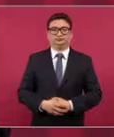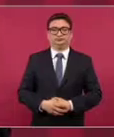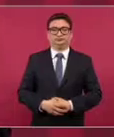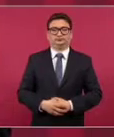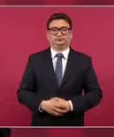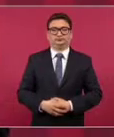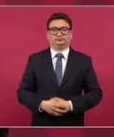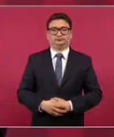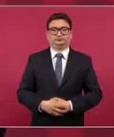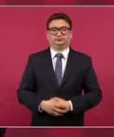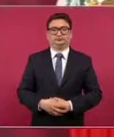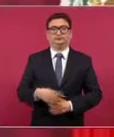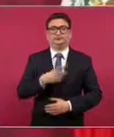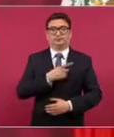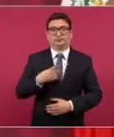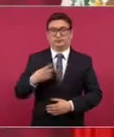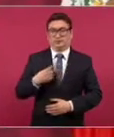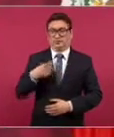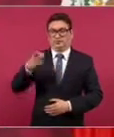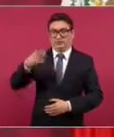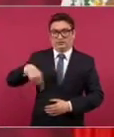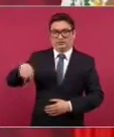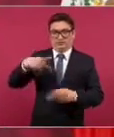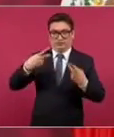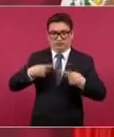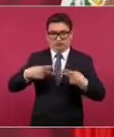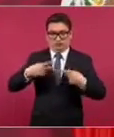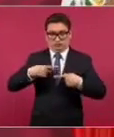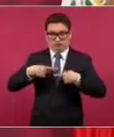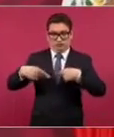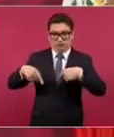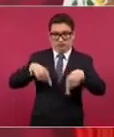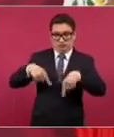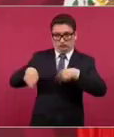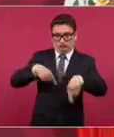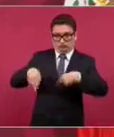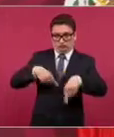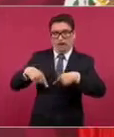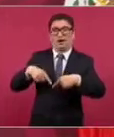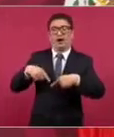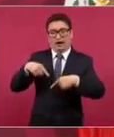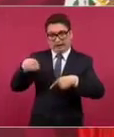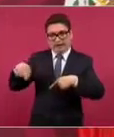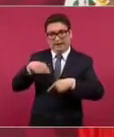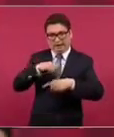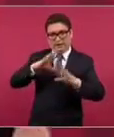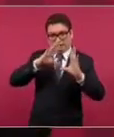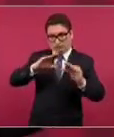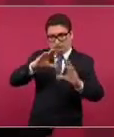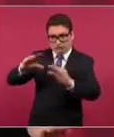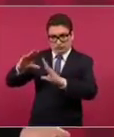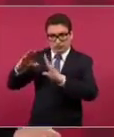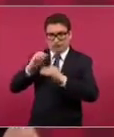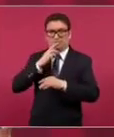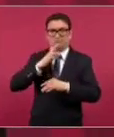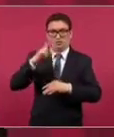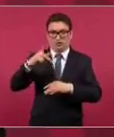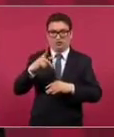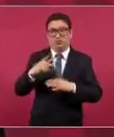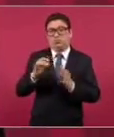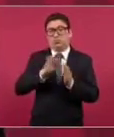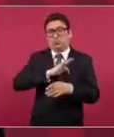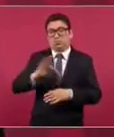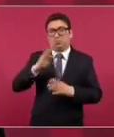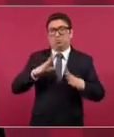buenos futbolistas que se puedan crear escuelas